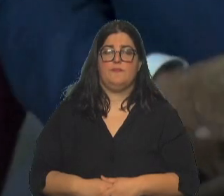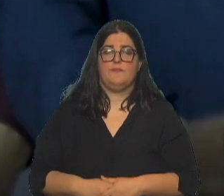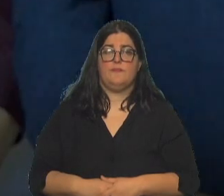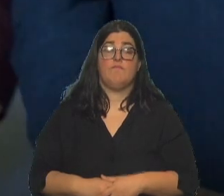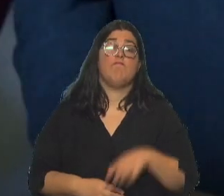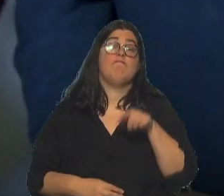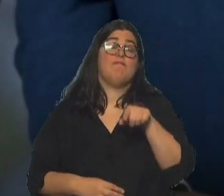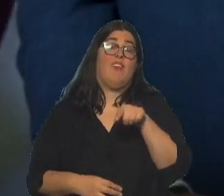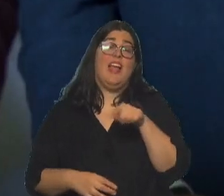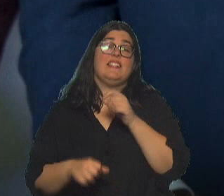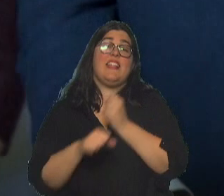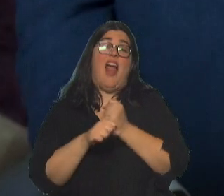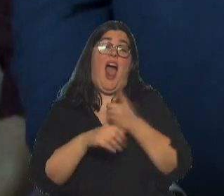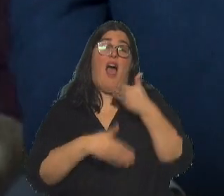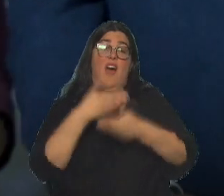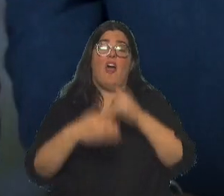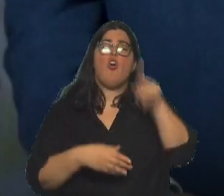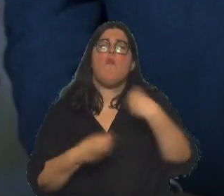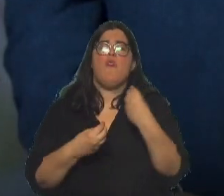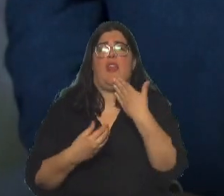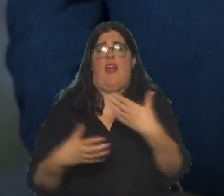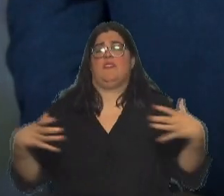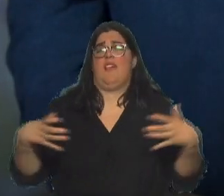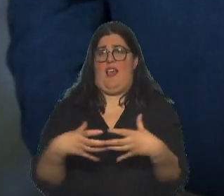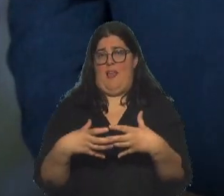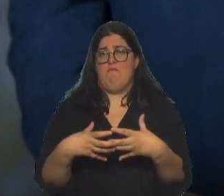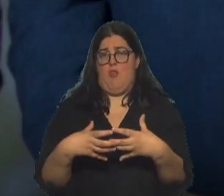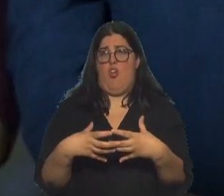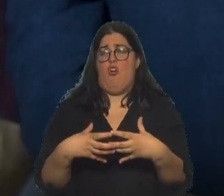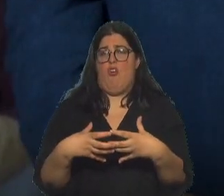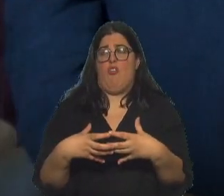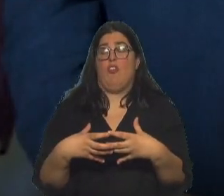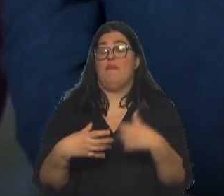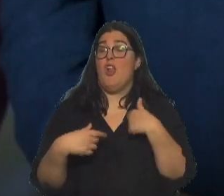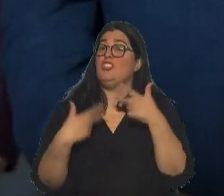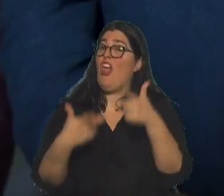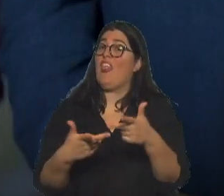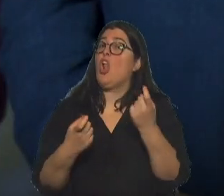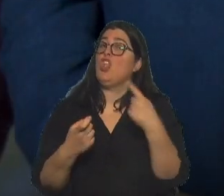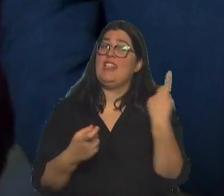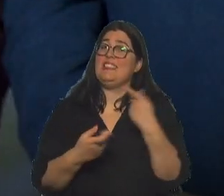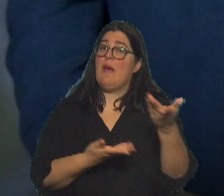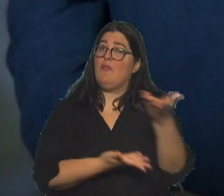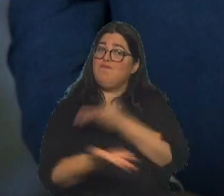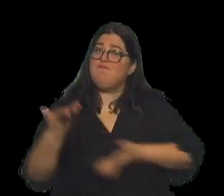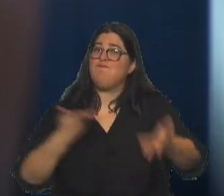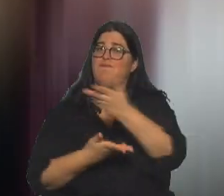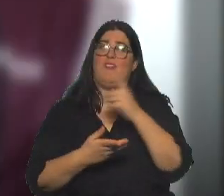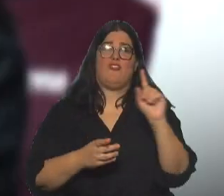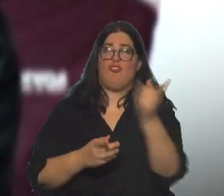Ese trabajo también es en equipo. Y por eso digo que nos necesitamos de todos y de